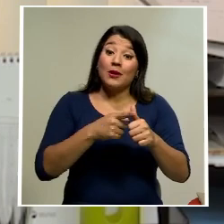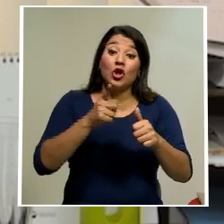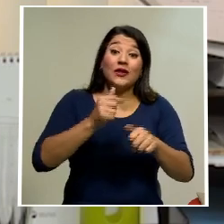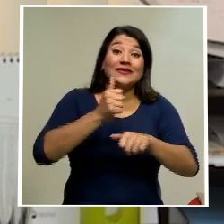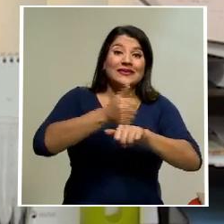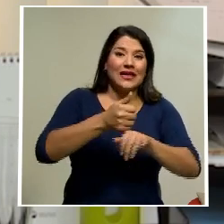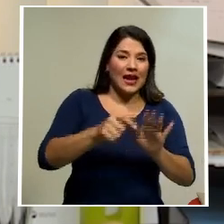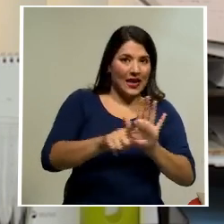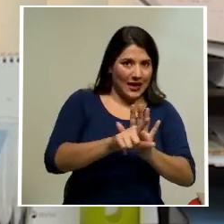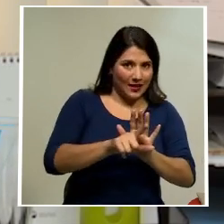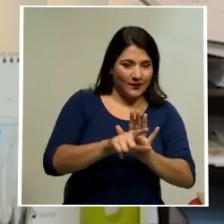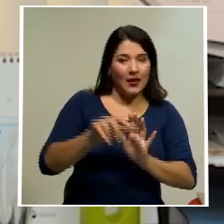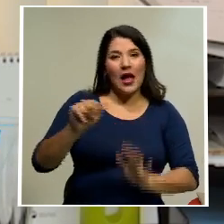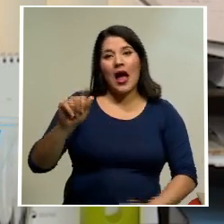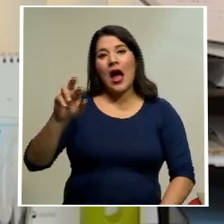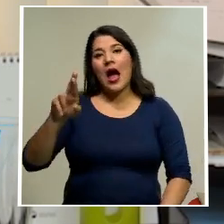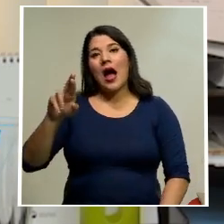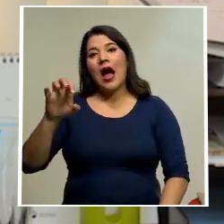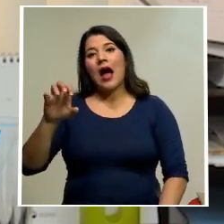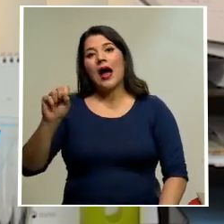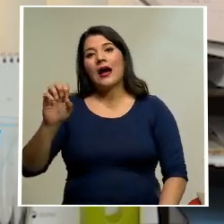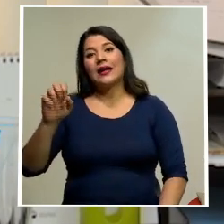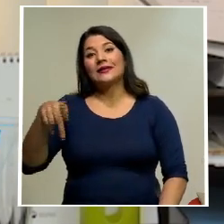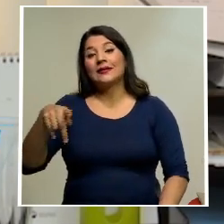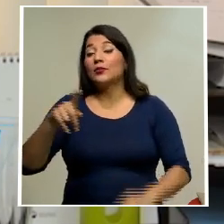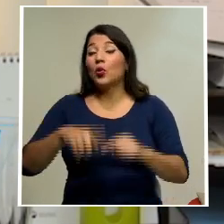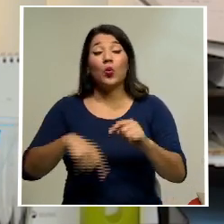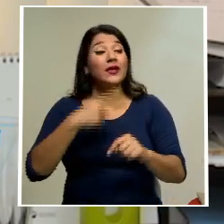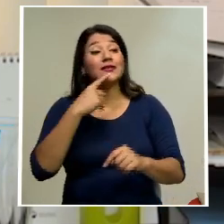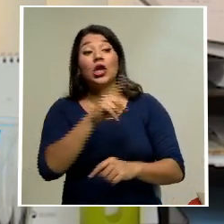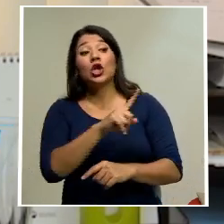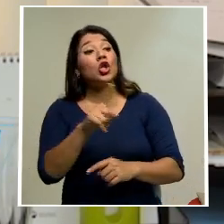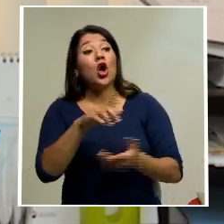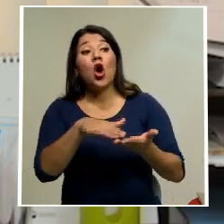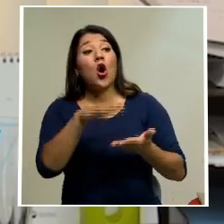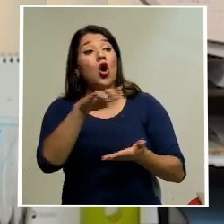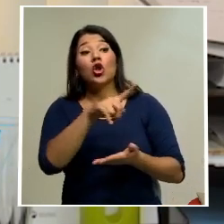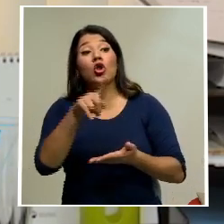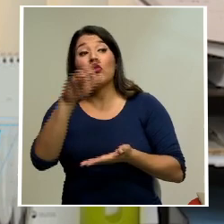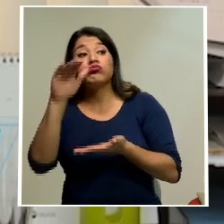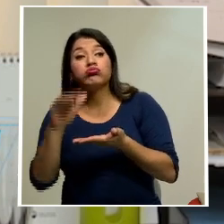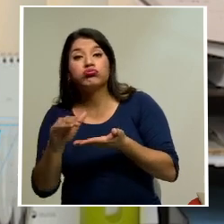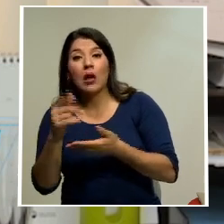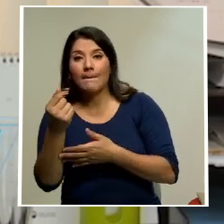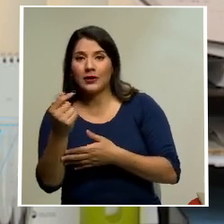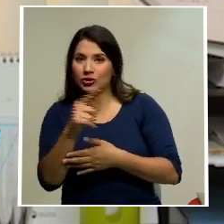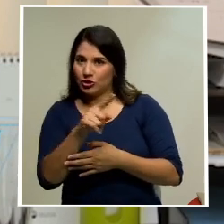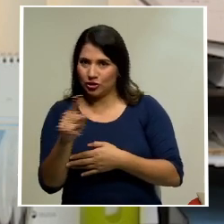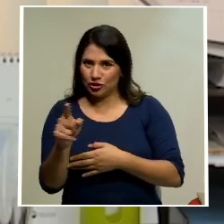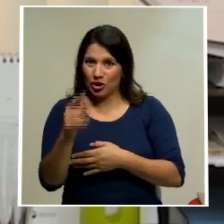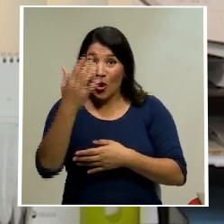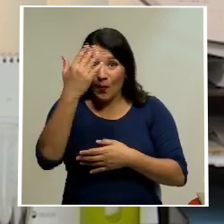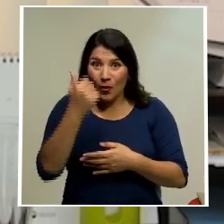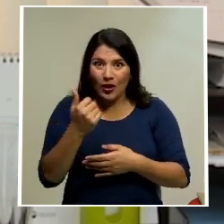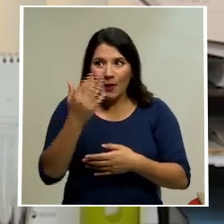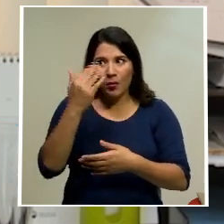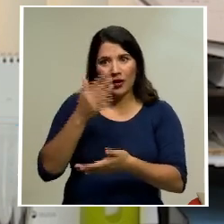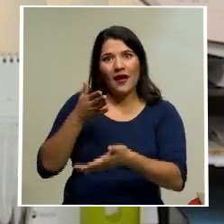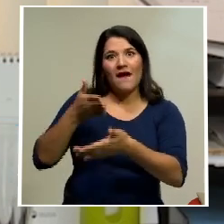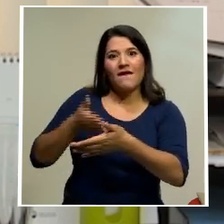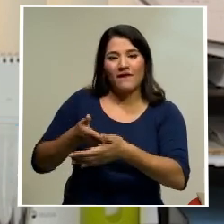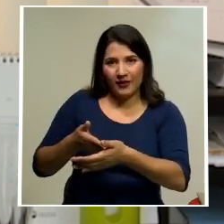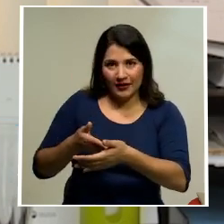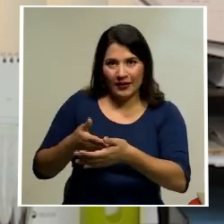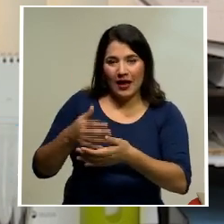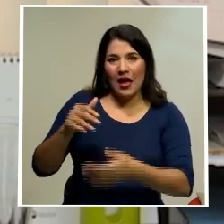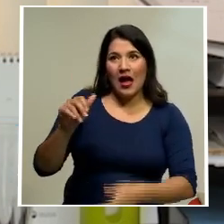a aumentar o no vamos a bajar los precios de los combustibles porque no solo nos afectaría a nosotros, sino que